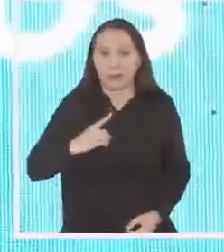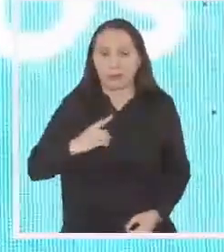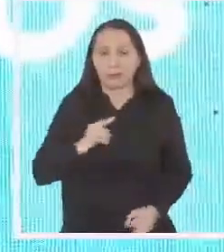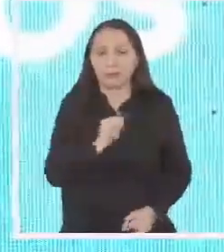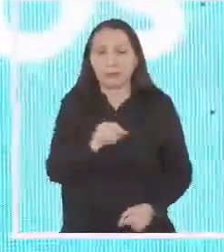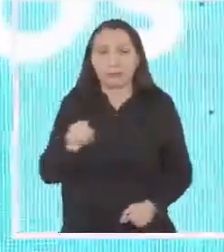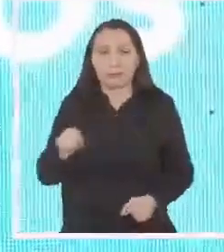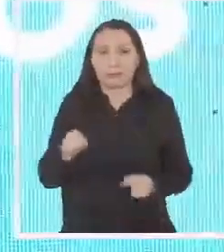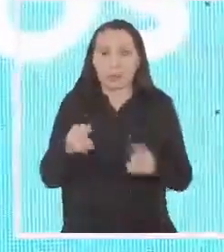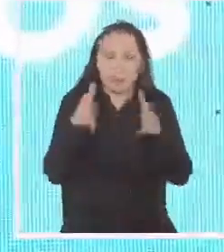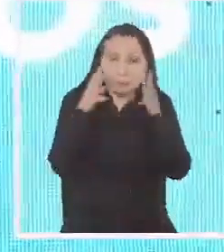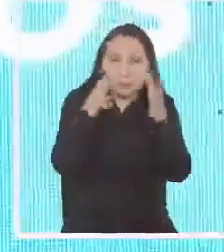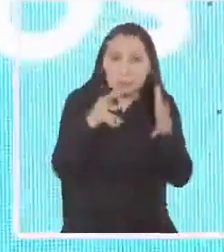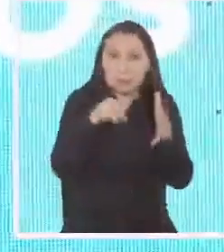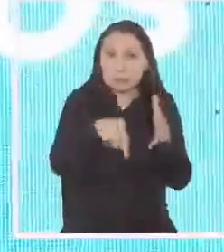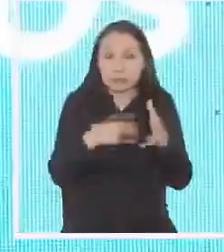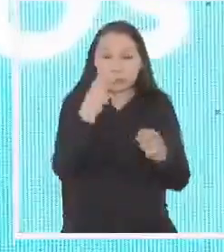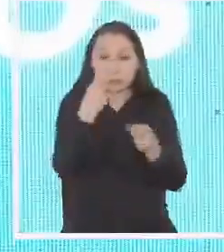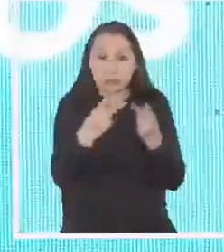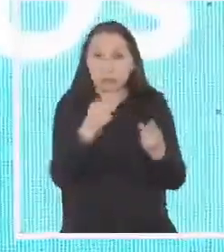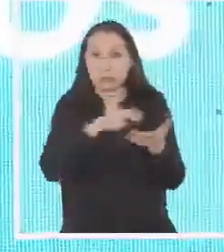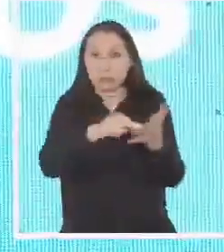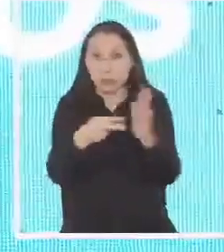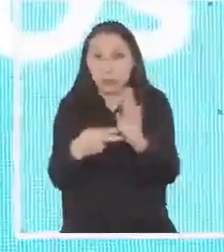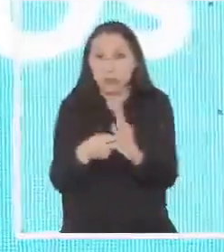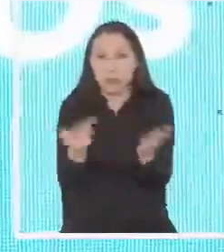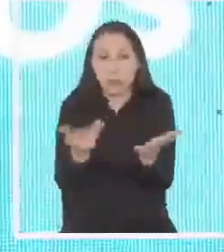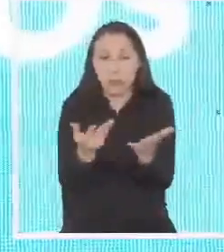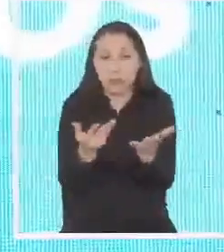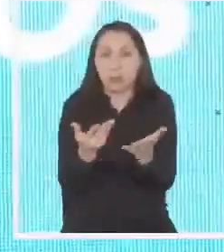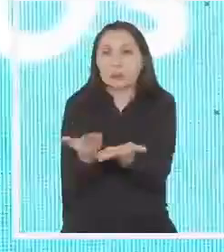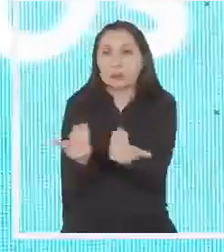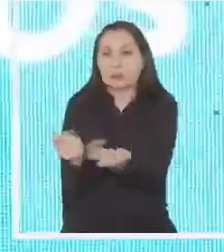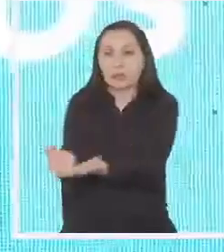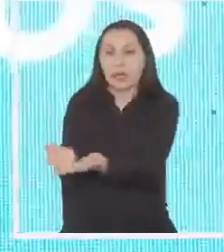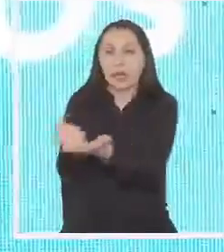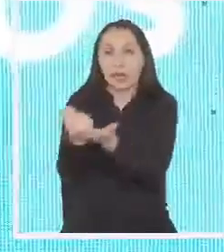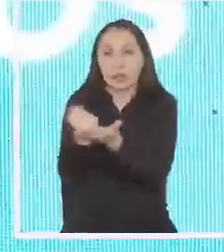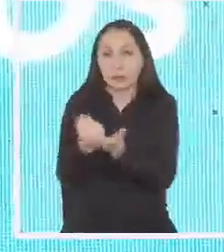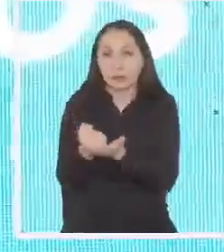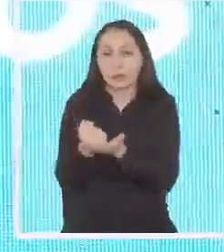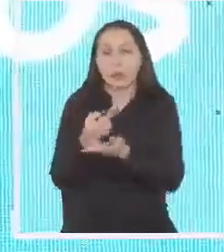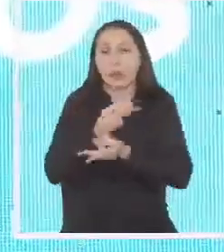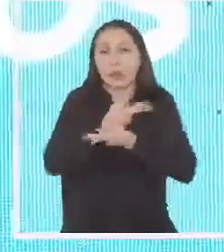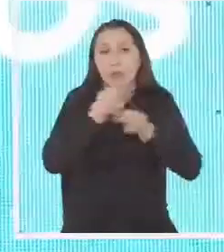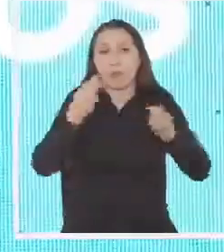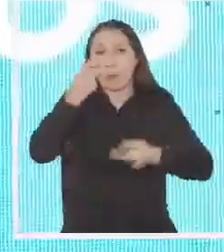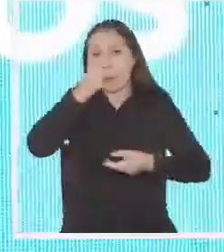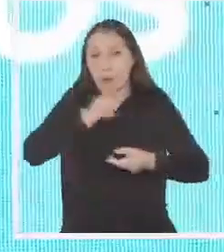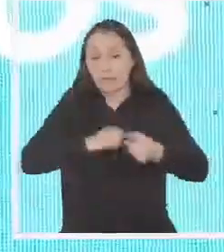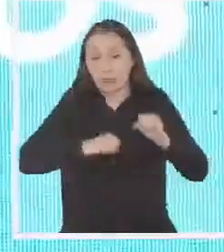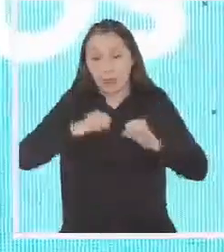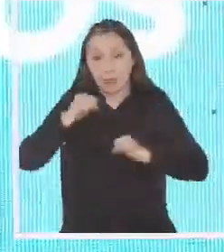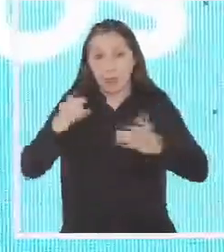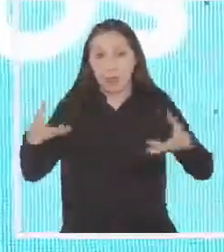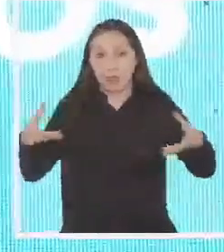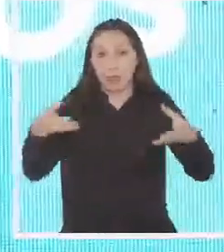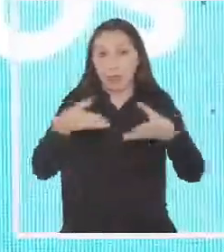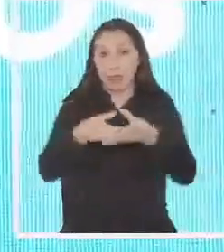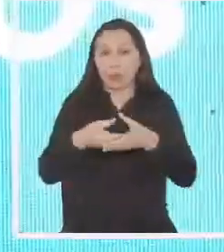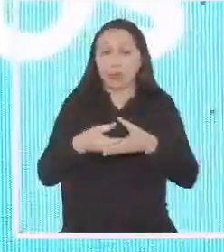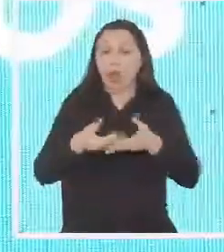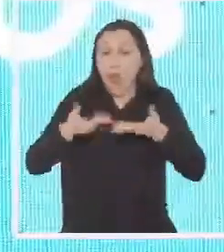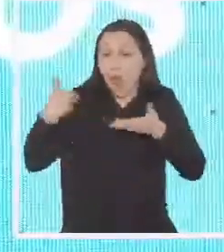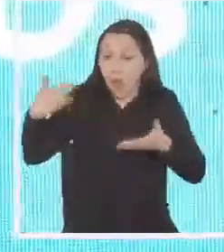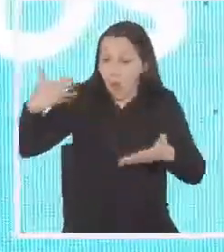Y para abordar esta crisis necesitamos de la colaboración pública y privada, y hasta el momento la